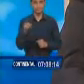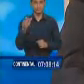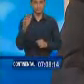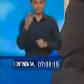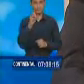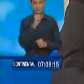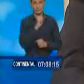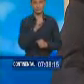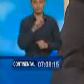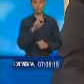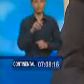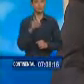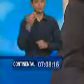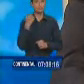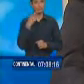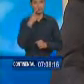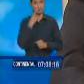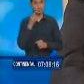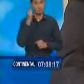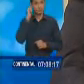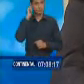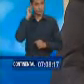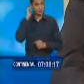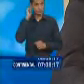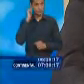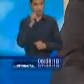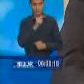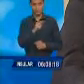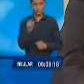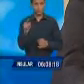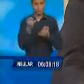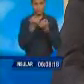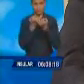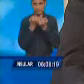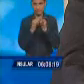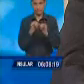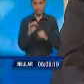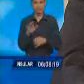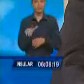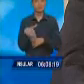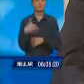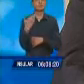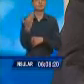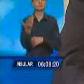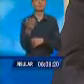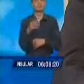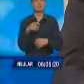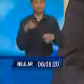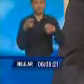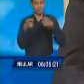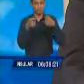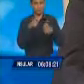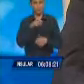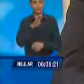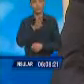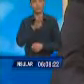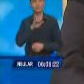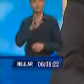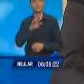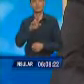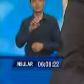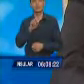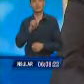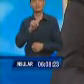doña Vanessa Herbaz y Roberto Rodríguez, con la autoría intelectual de Byron Gallegos del Control Master, se hicieron bullying. Por